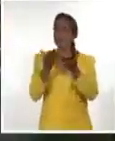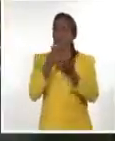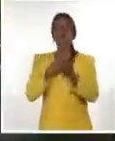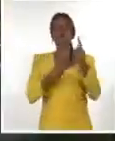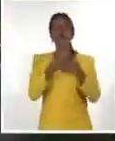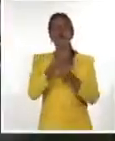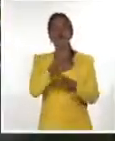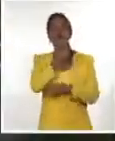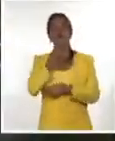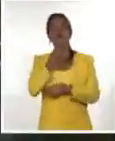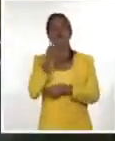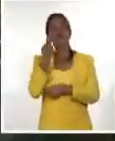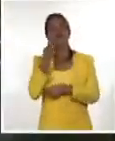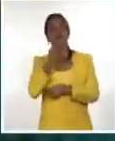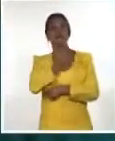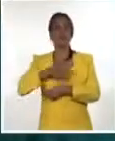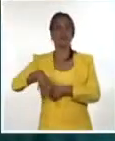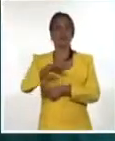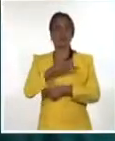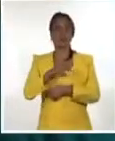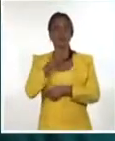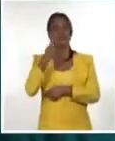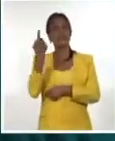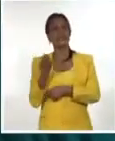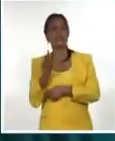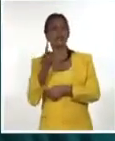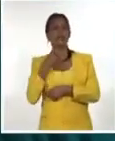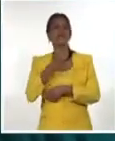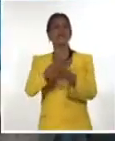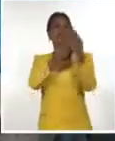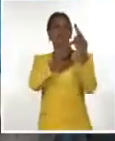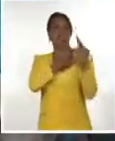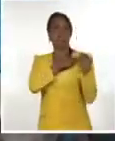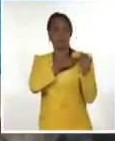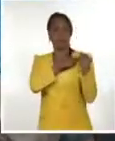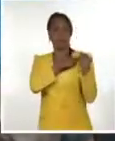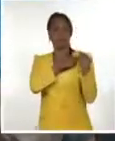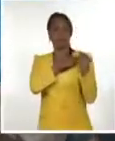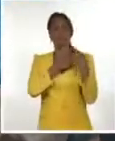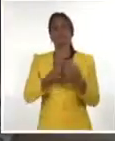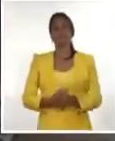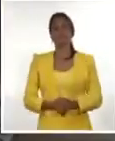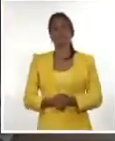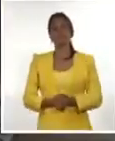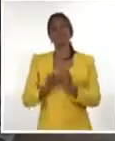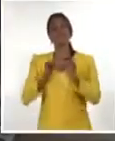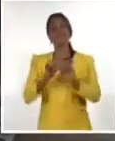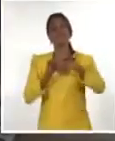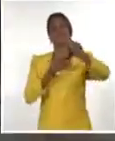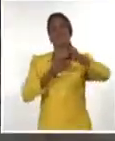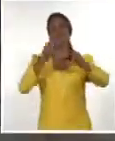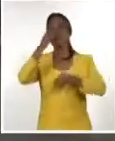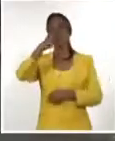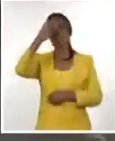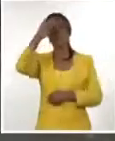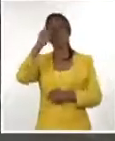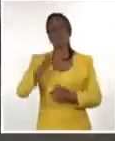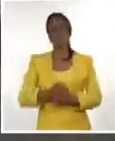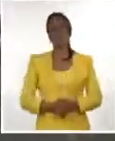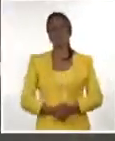productos de mayor consumo en la población requiere de responsabilidad. Desde Santiago de Cuba, Emilio Urquiza,